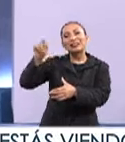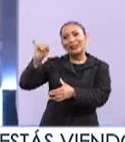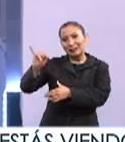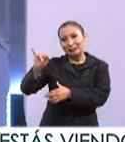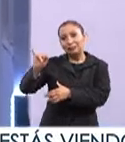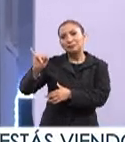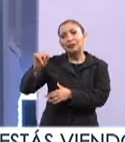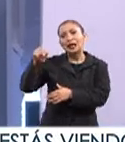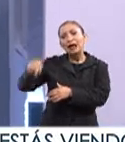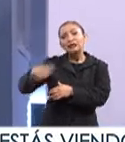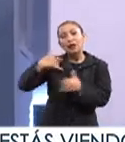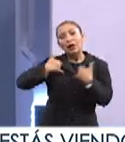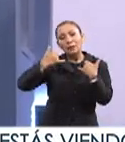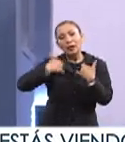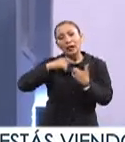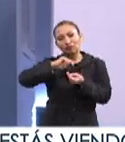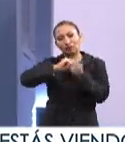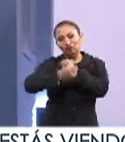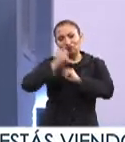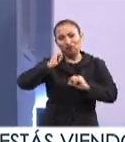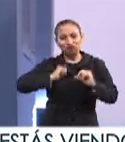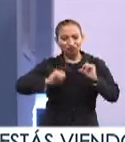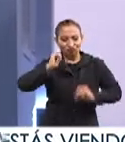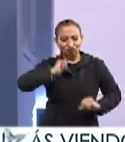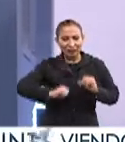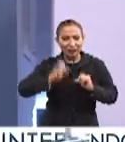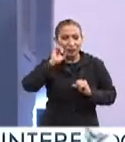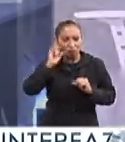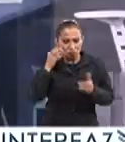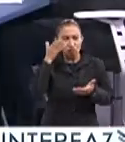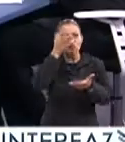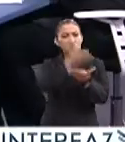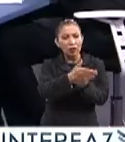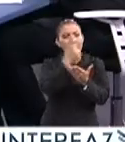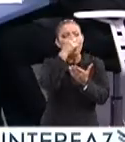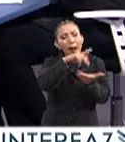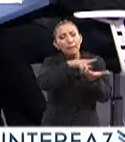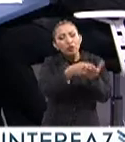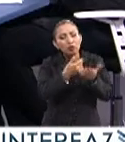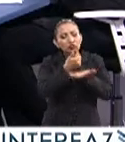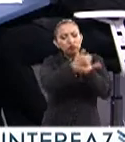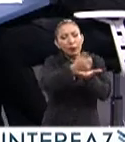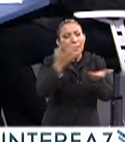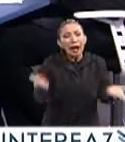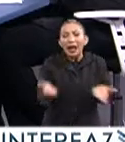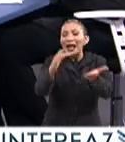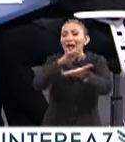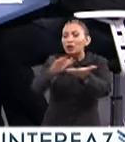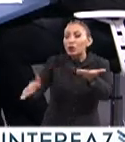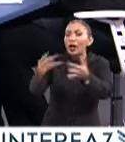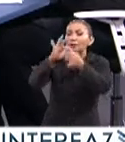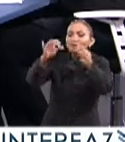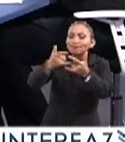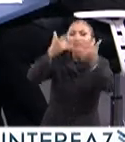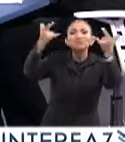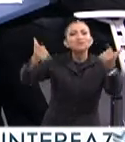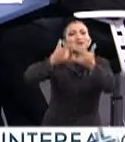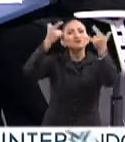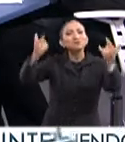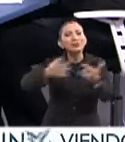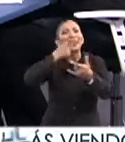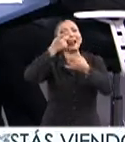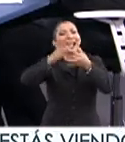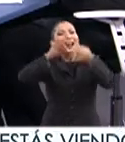LGBTTI, en el que chicas transexuales se han incorporado a un proyecto de fomento a la lectura y de narración oral.